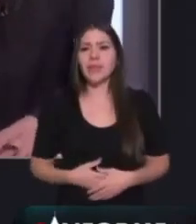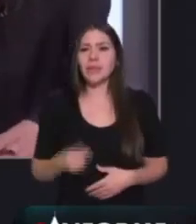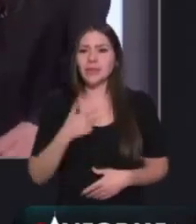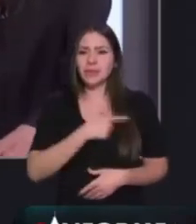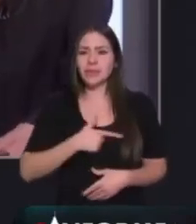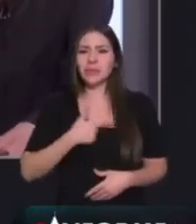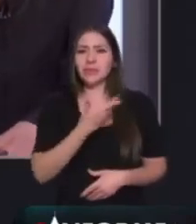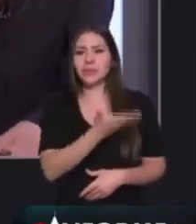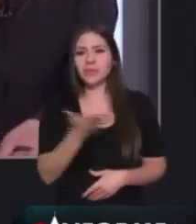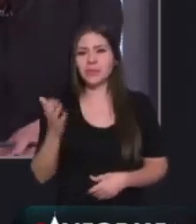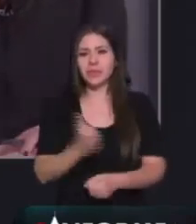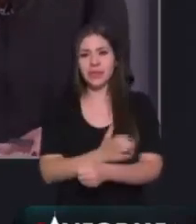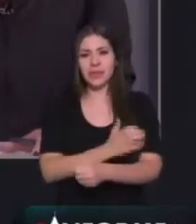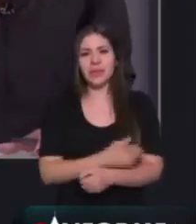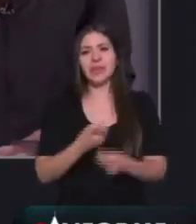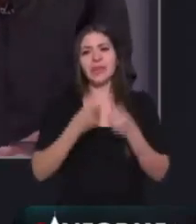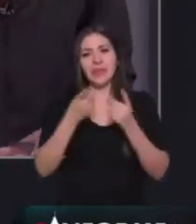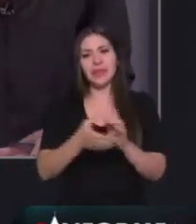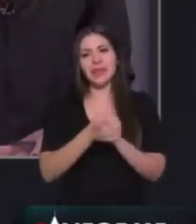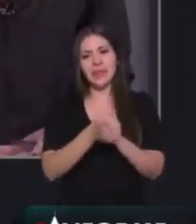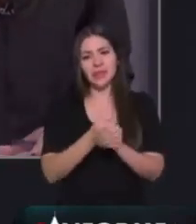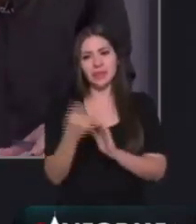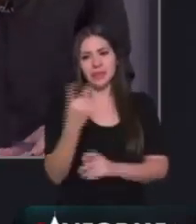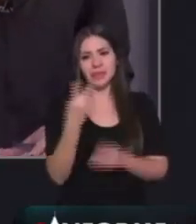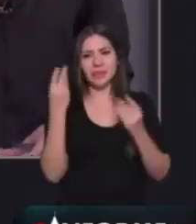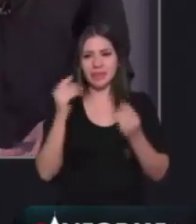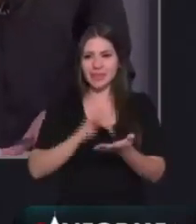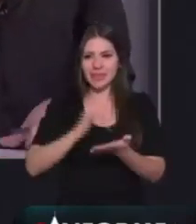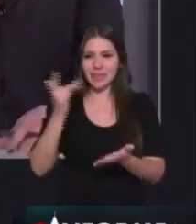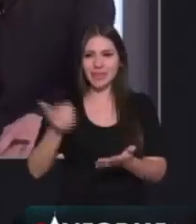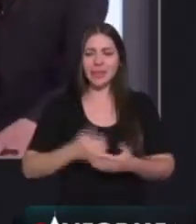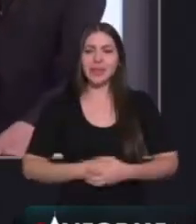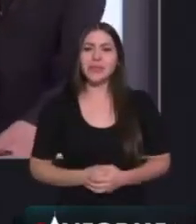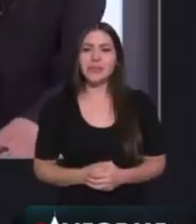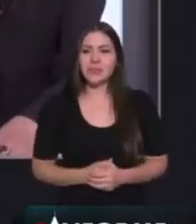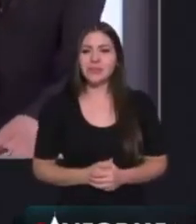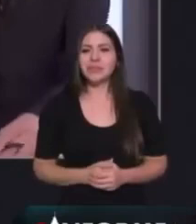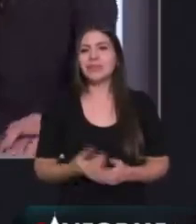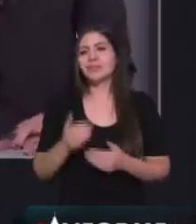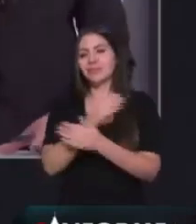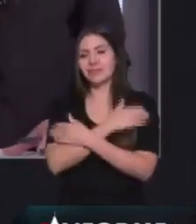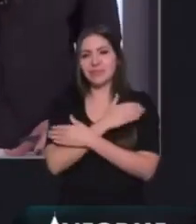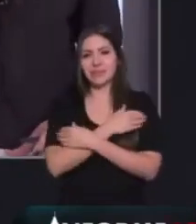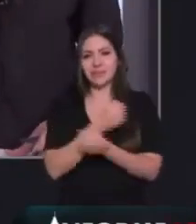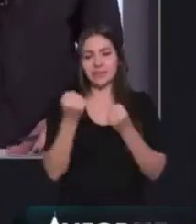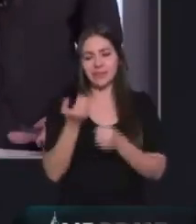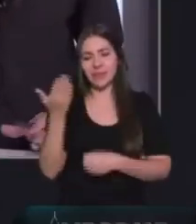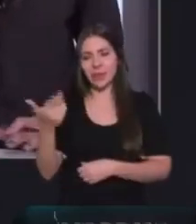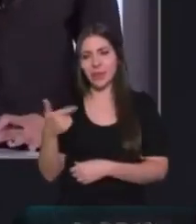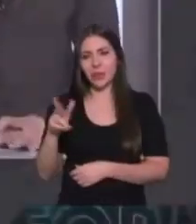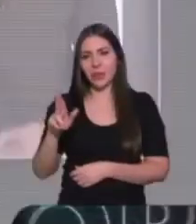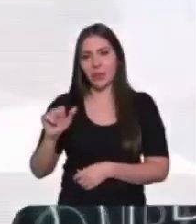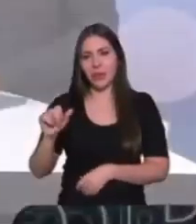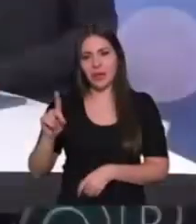gusto acompañarlos y les mando un gran saludo a ambos. Muchas gracias. Un abrazo fuerte. Guadalupe Correa.